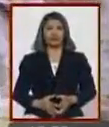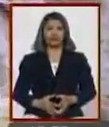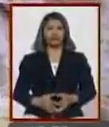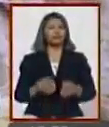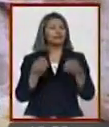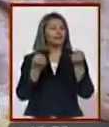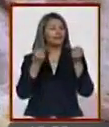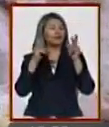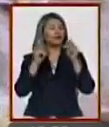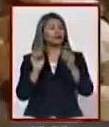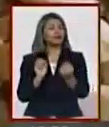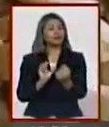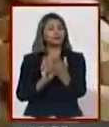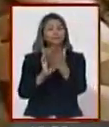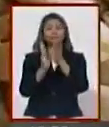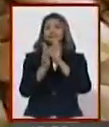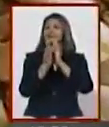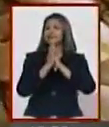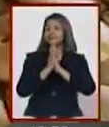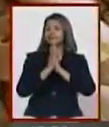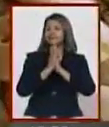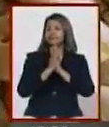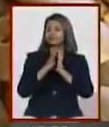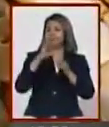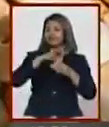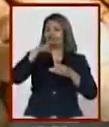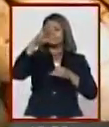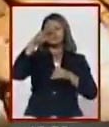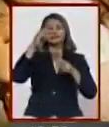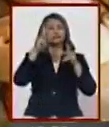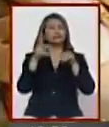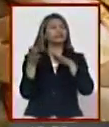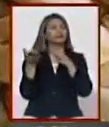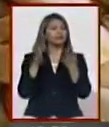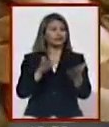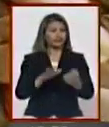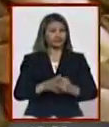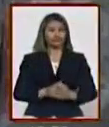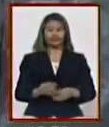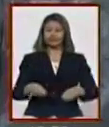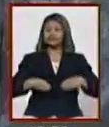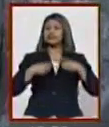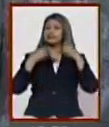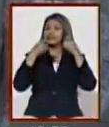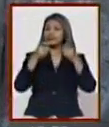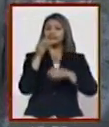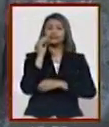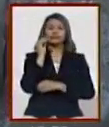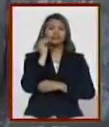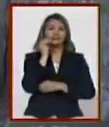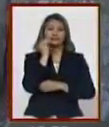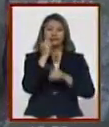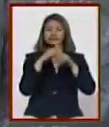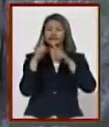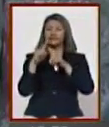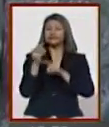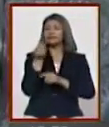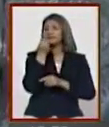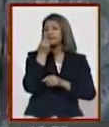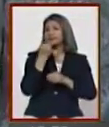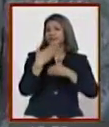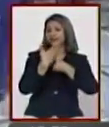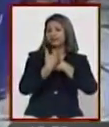Muchas personas se acercan a rezar por las almas de quienes ya partieron. Se les regala masitas, frutas o bebidas, que ya